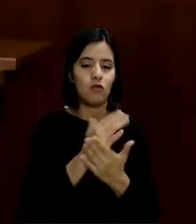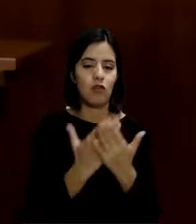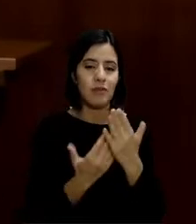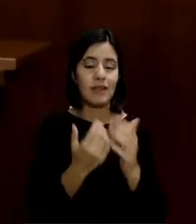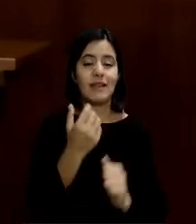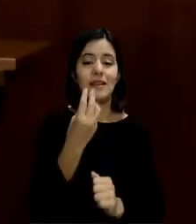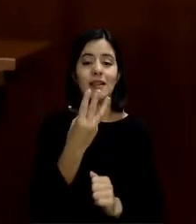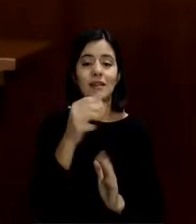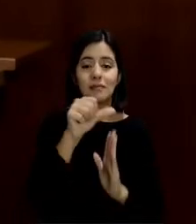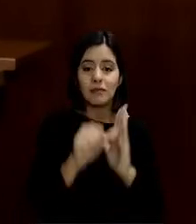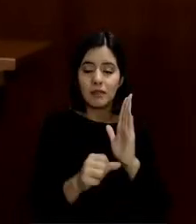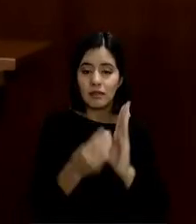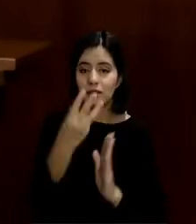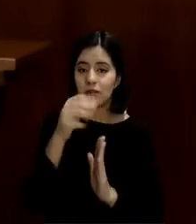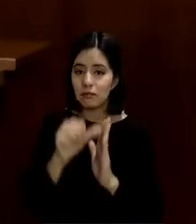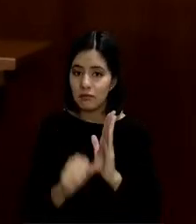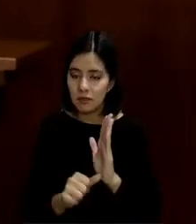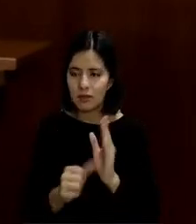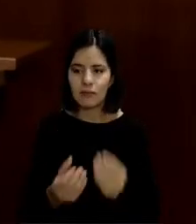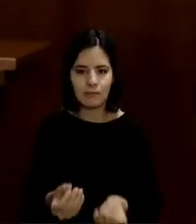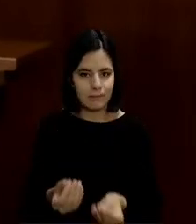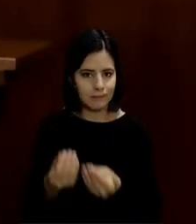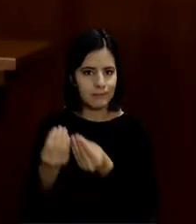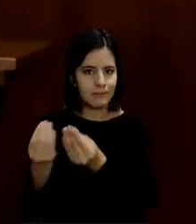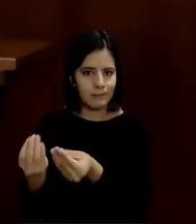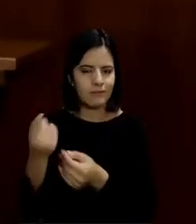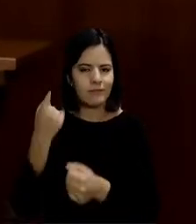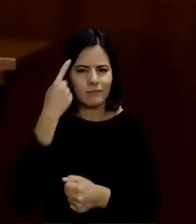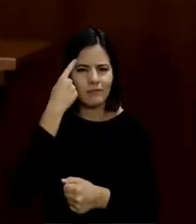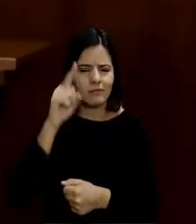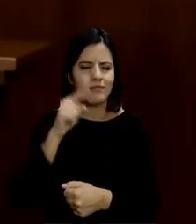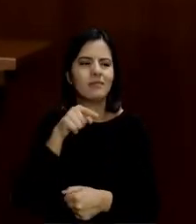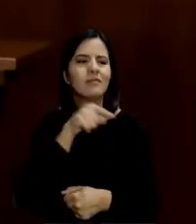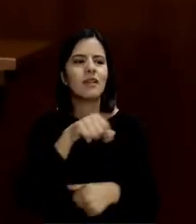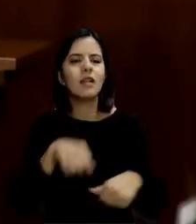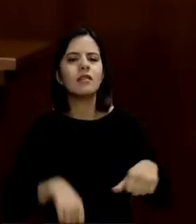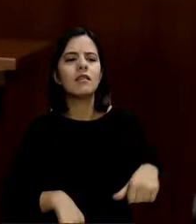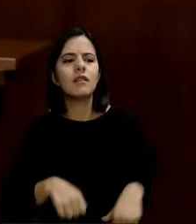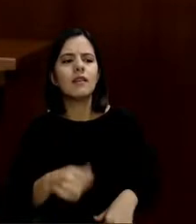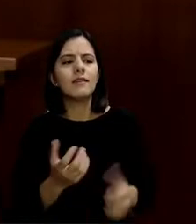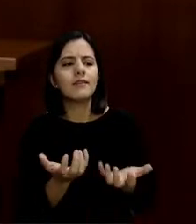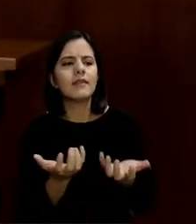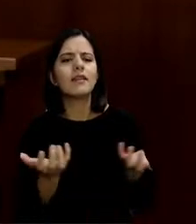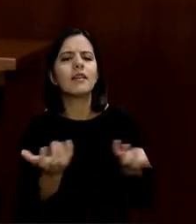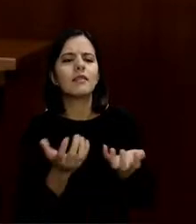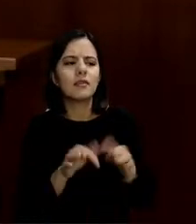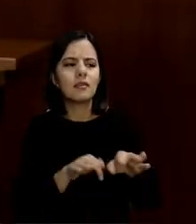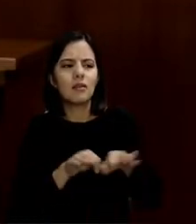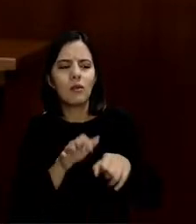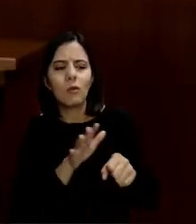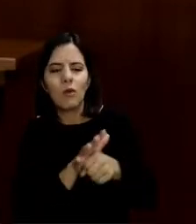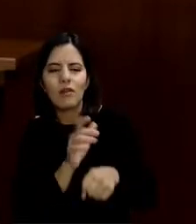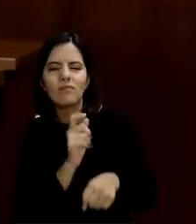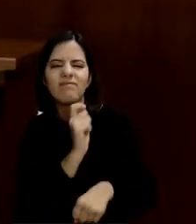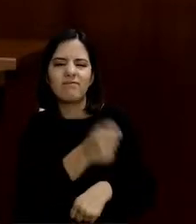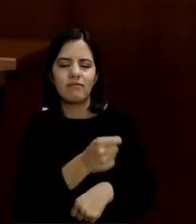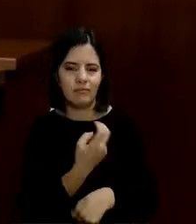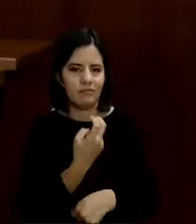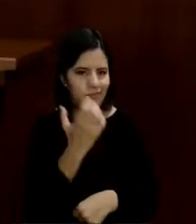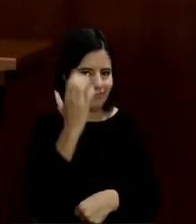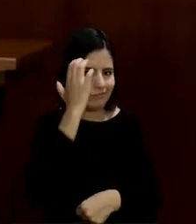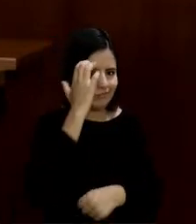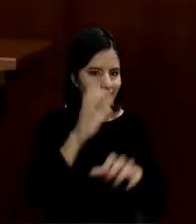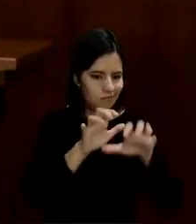permita conocer y transparentar el desarrollo de sus actividades, trabajo y gestiones